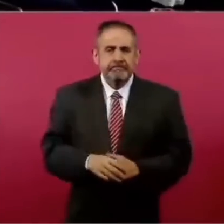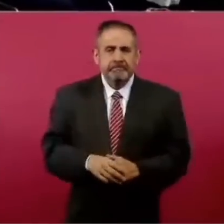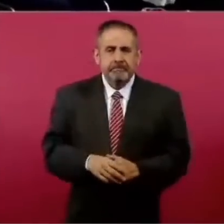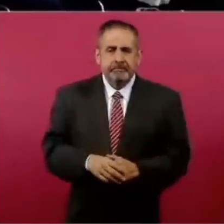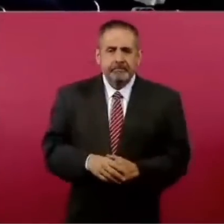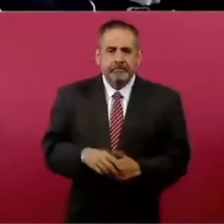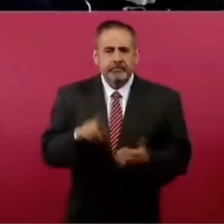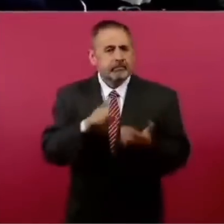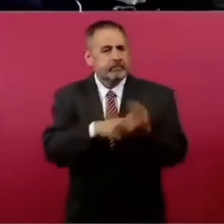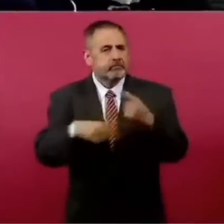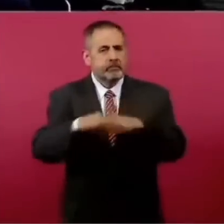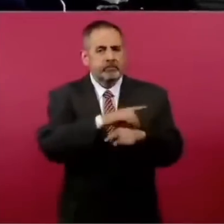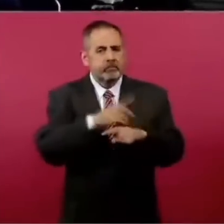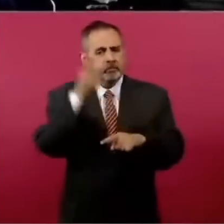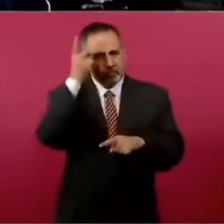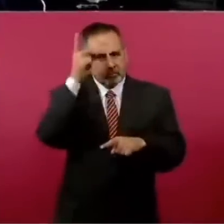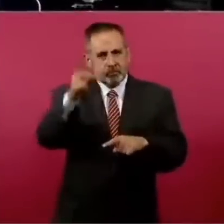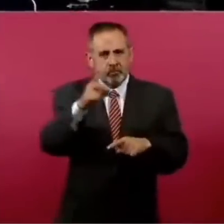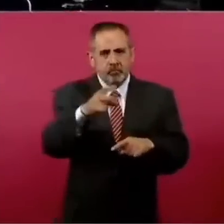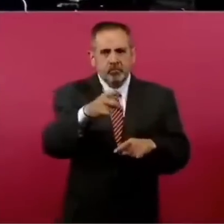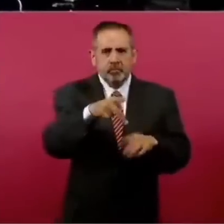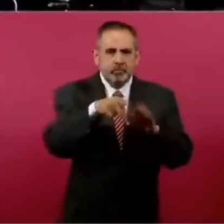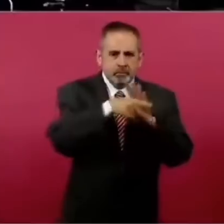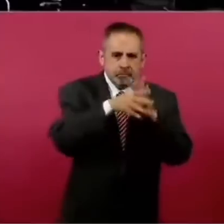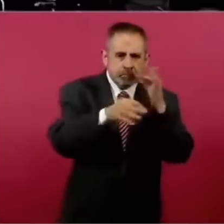los dueños de los medios